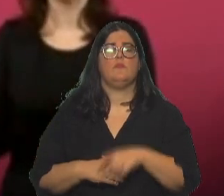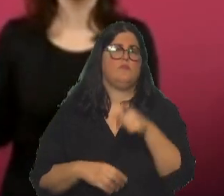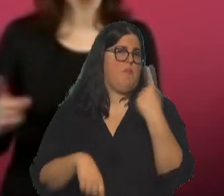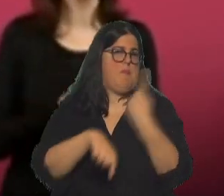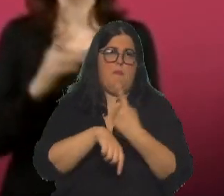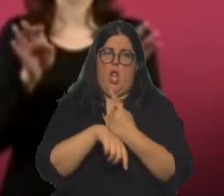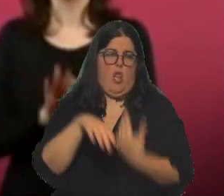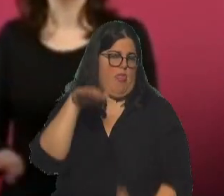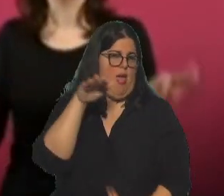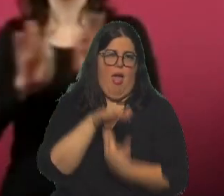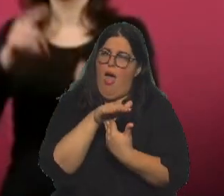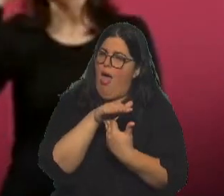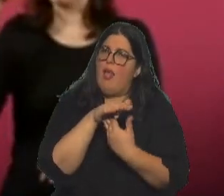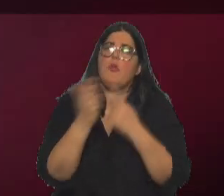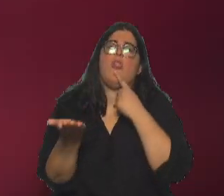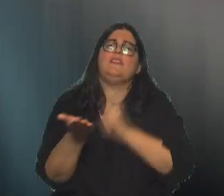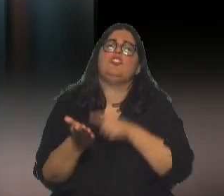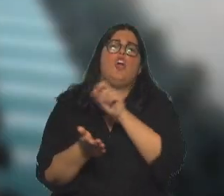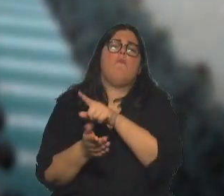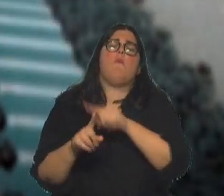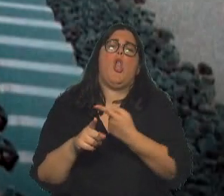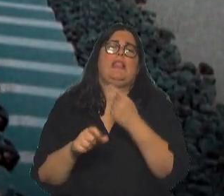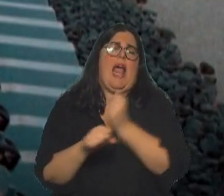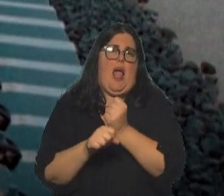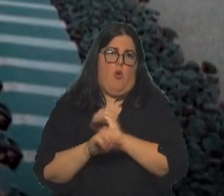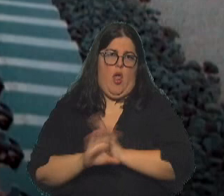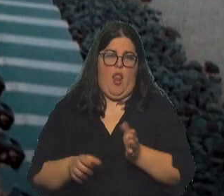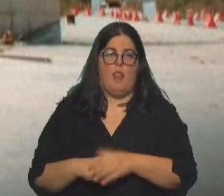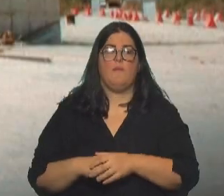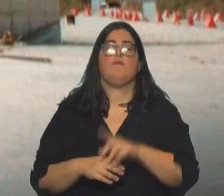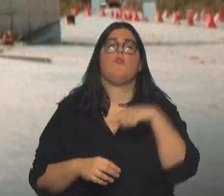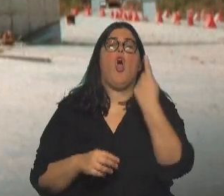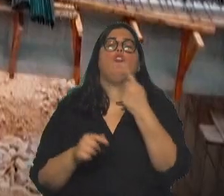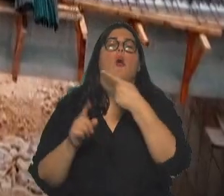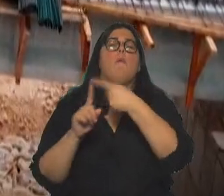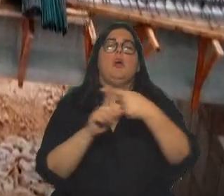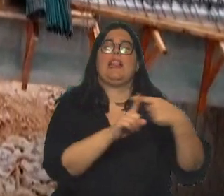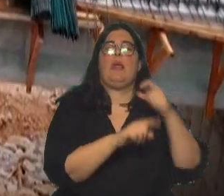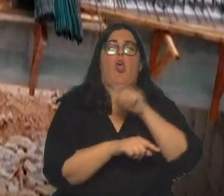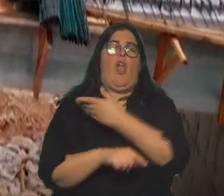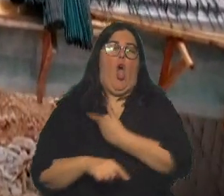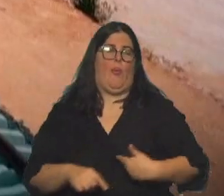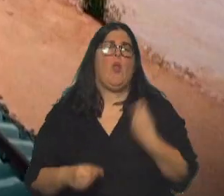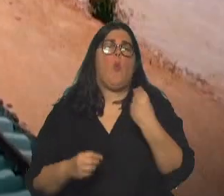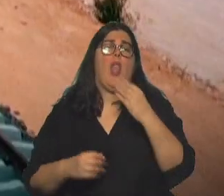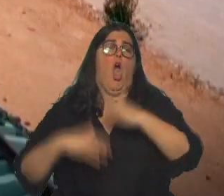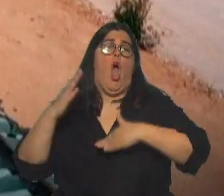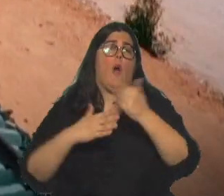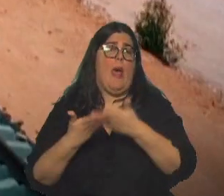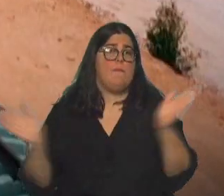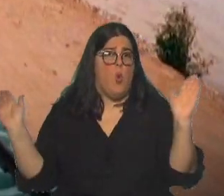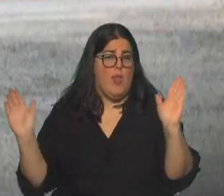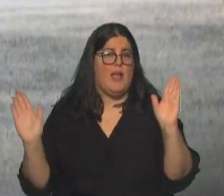prioridad en la política laboral. Otros puntos altos de la gestión son la obra pública, que se cristalizó